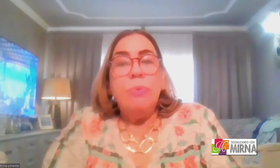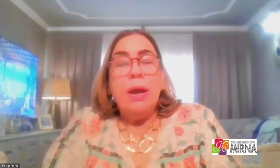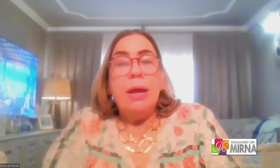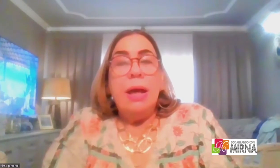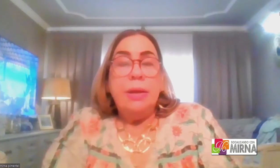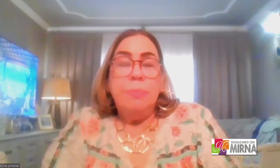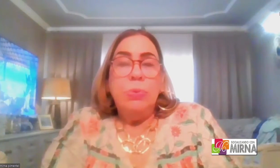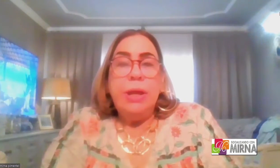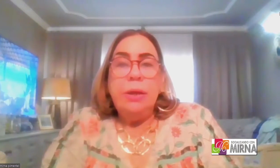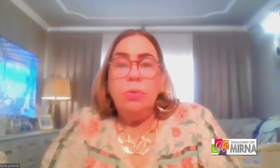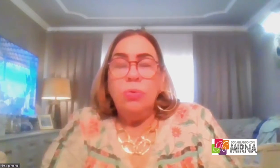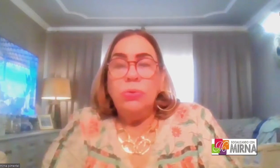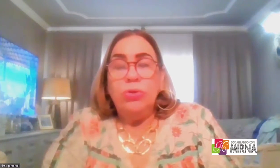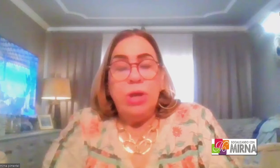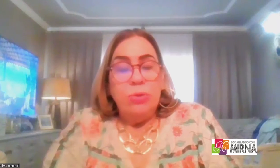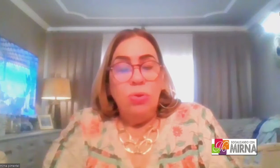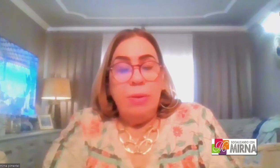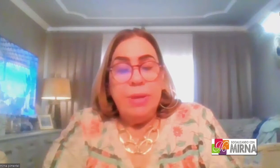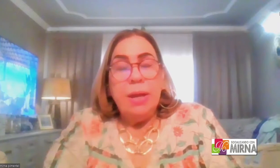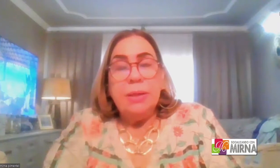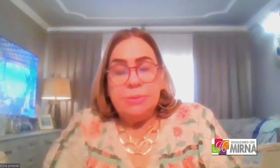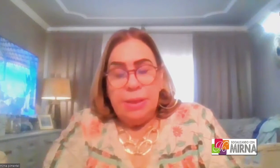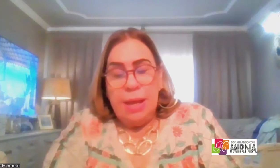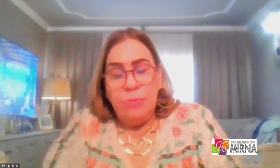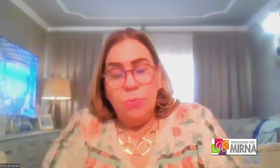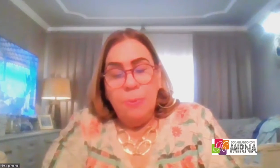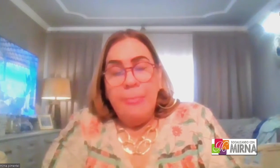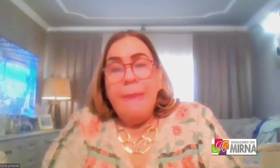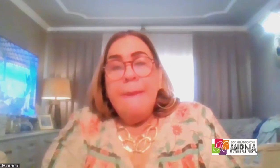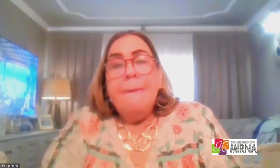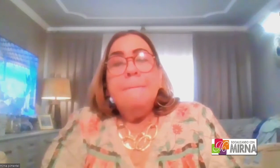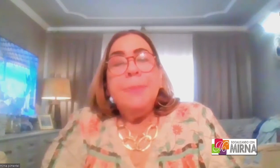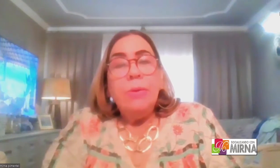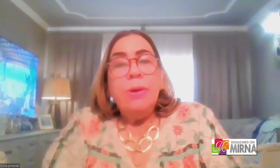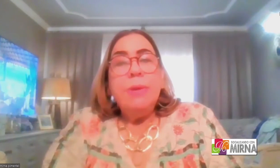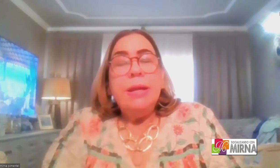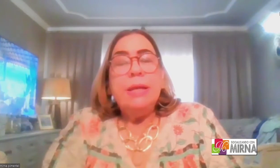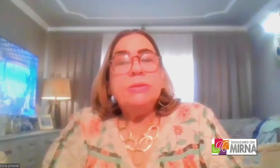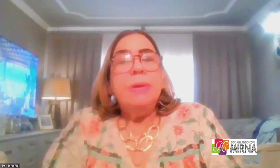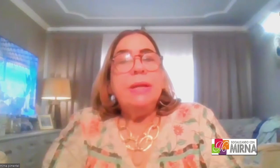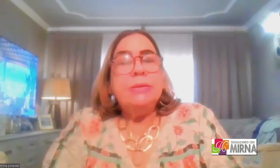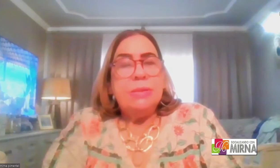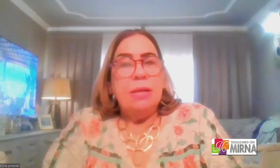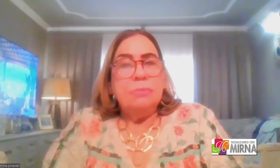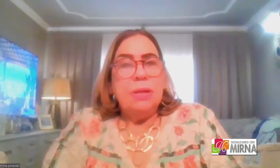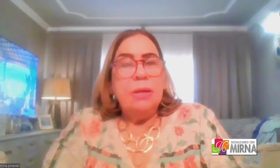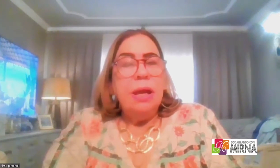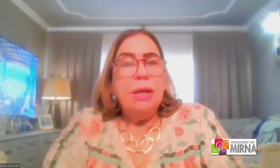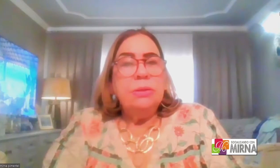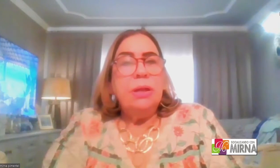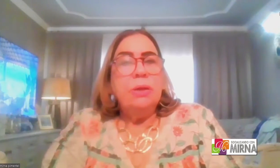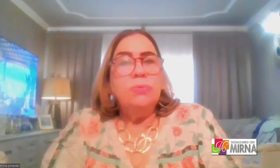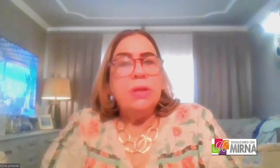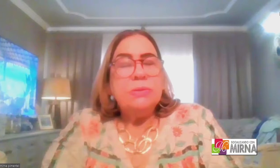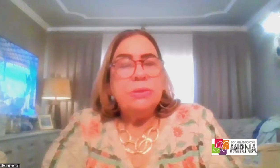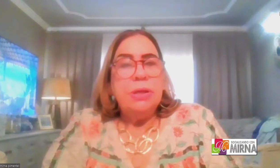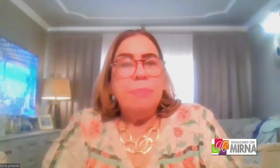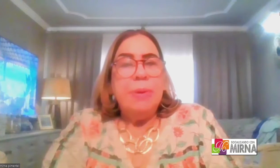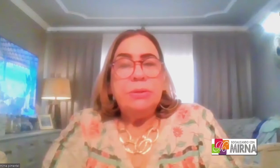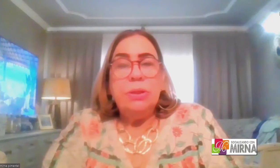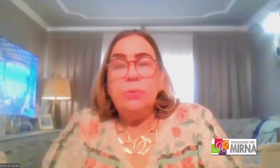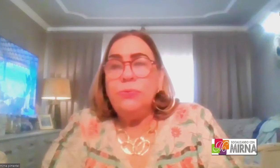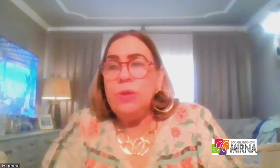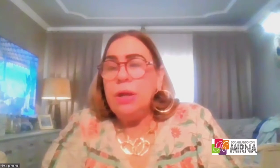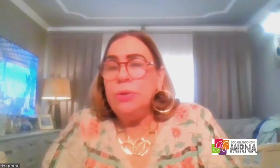va a dar tiempo a reponerlo cuando ya ellos lo habían cancelado. Pero ahí viene la Semana Santa y la gente le gusta